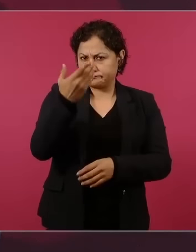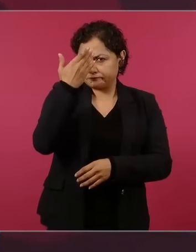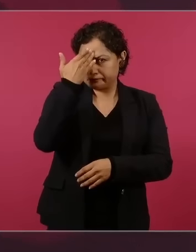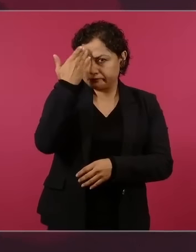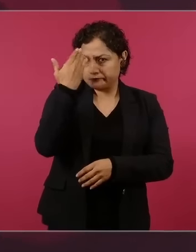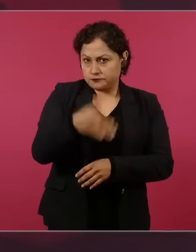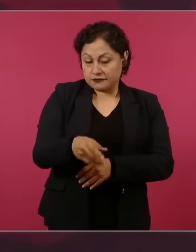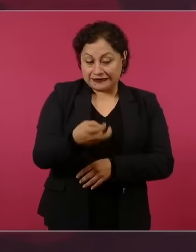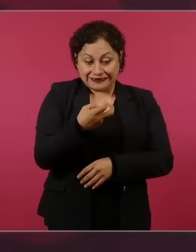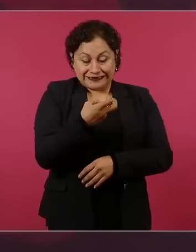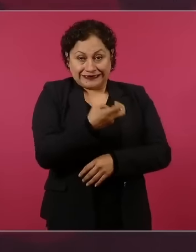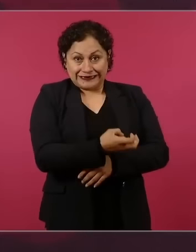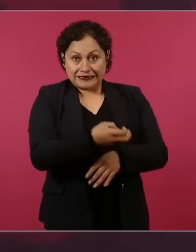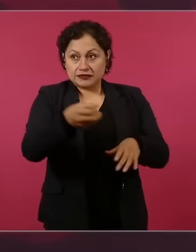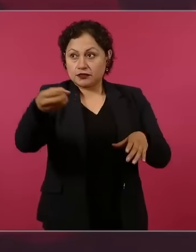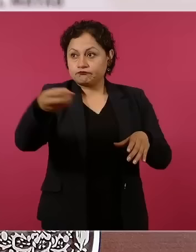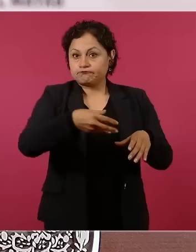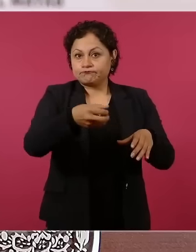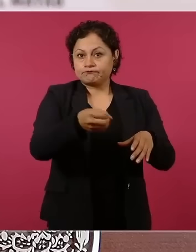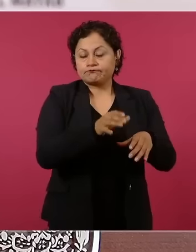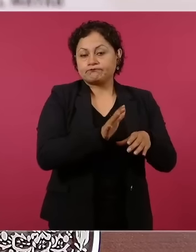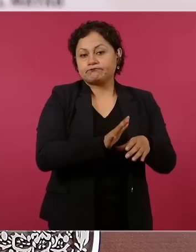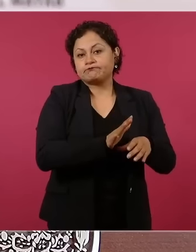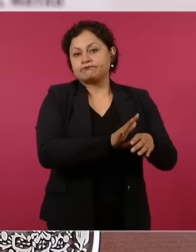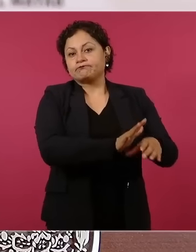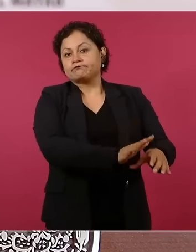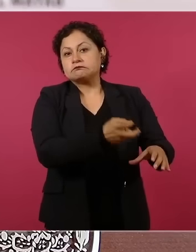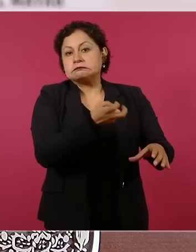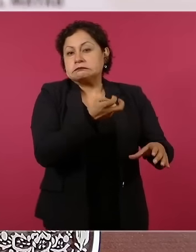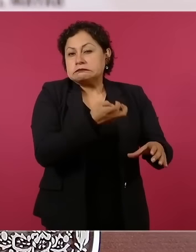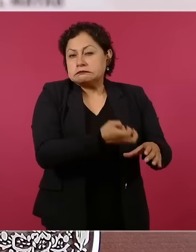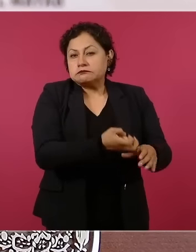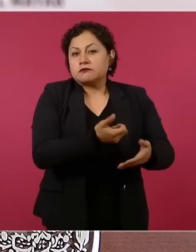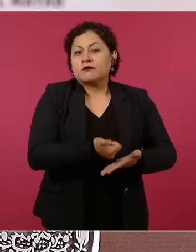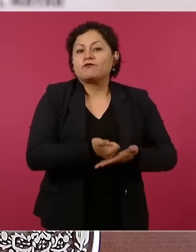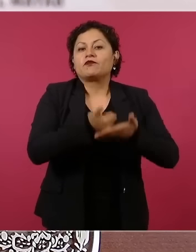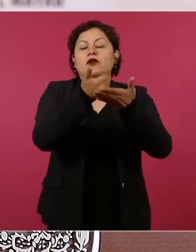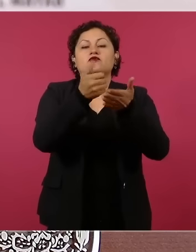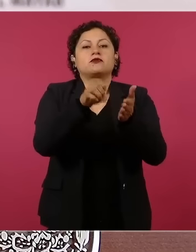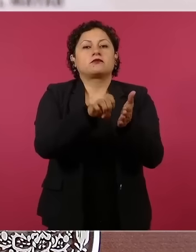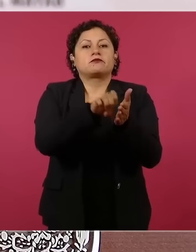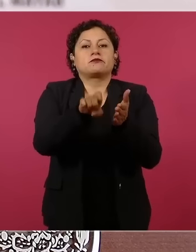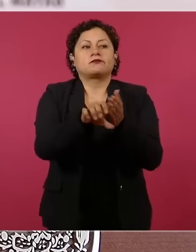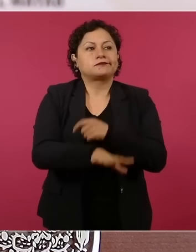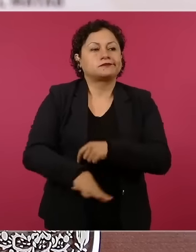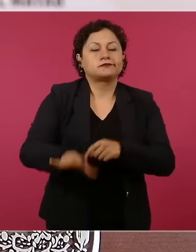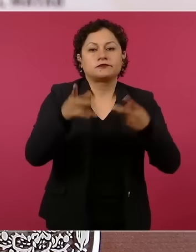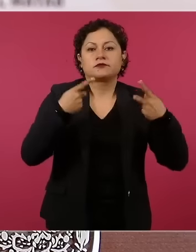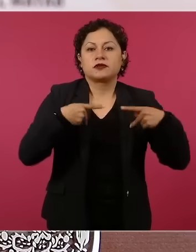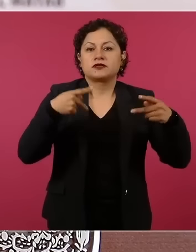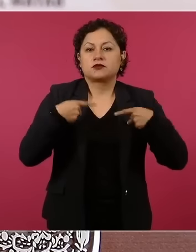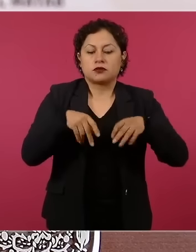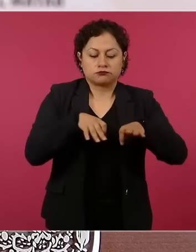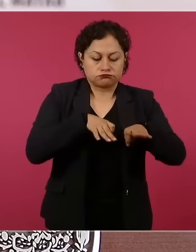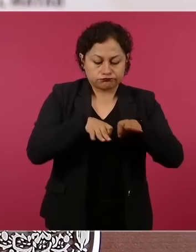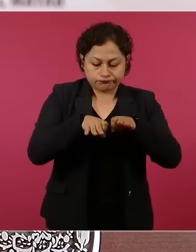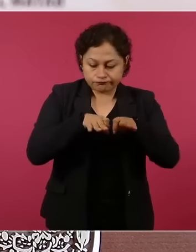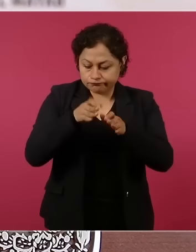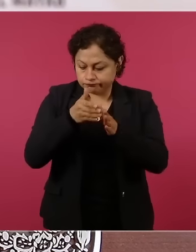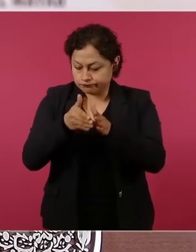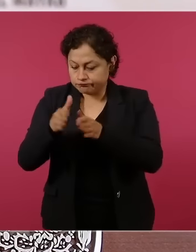el trabajador al jubilarse reciba el 100% de